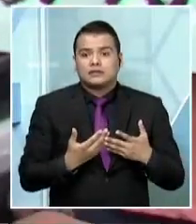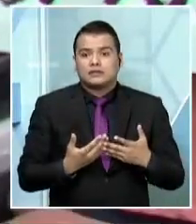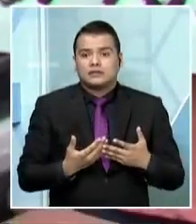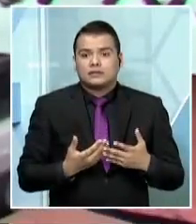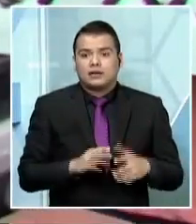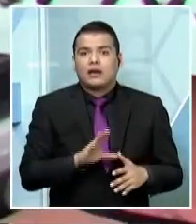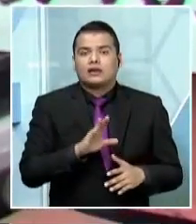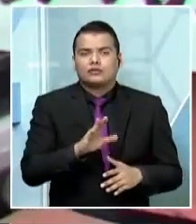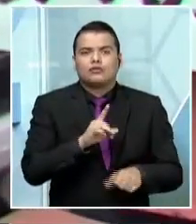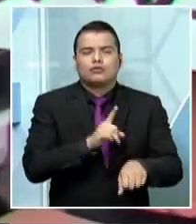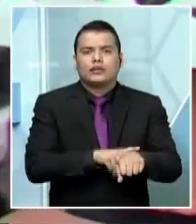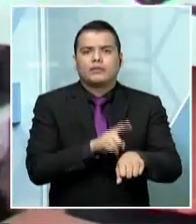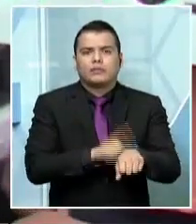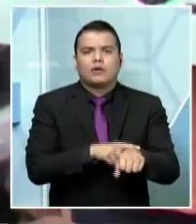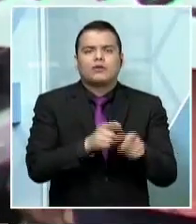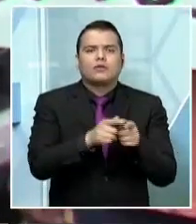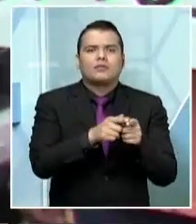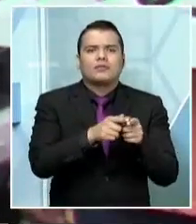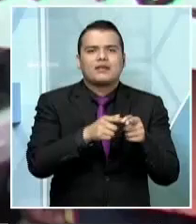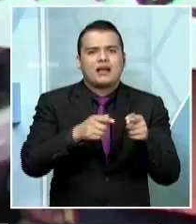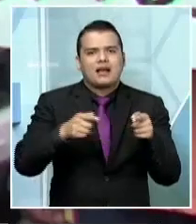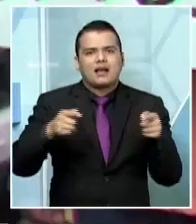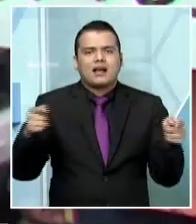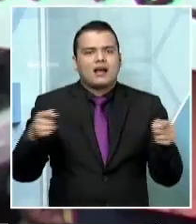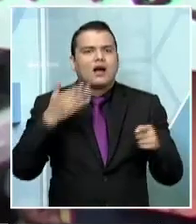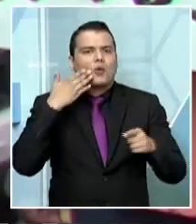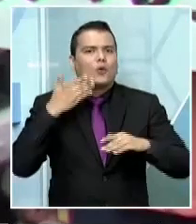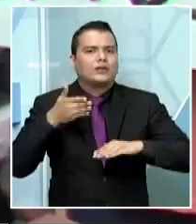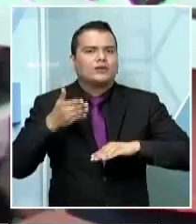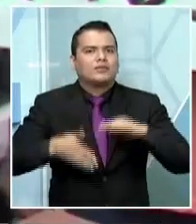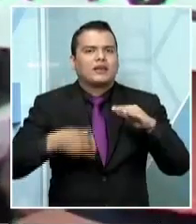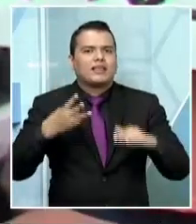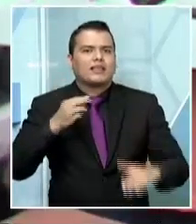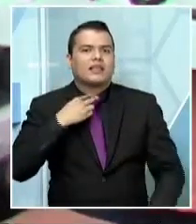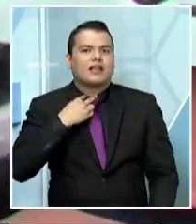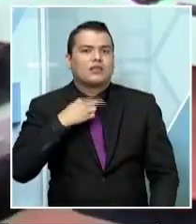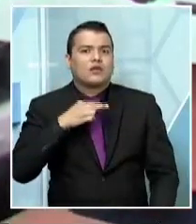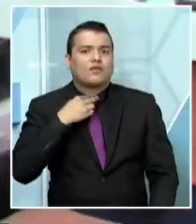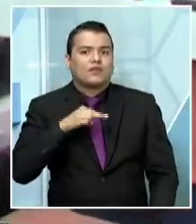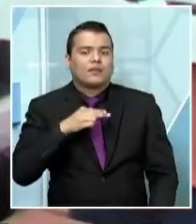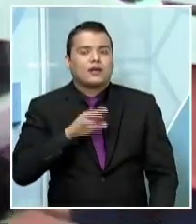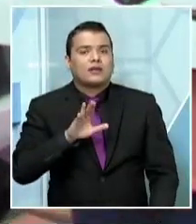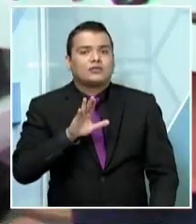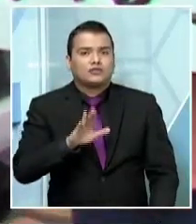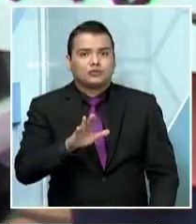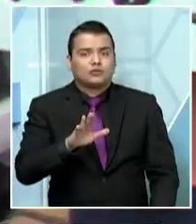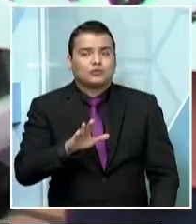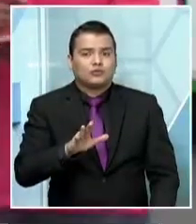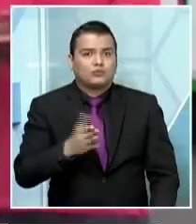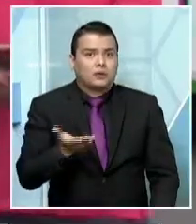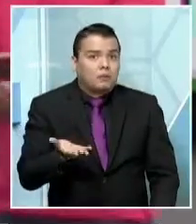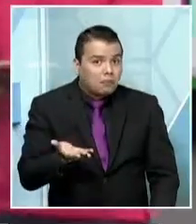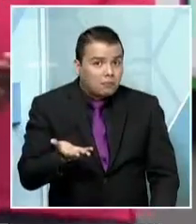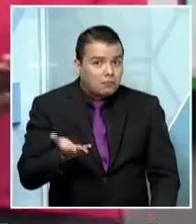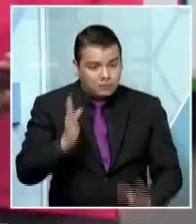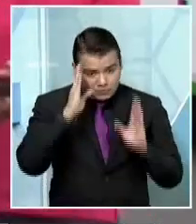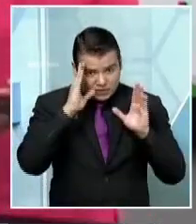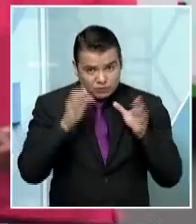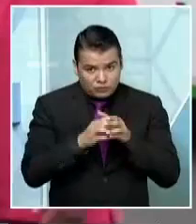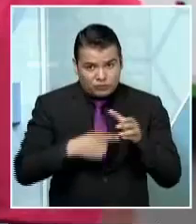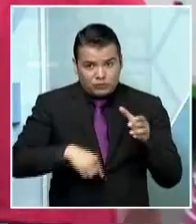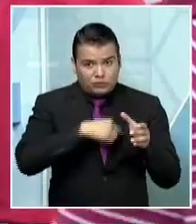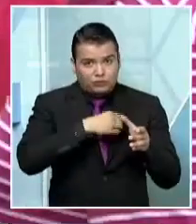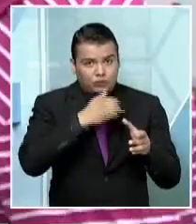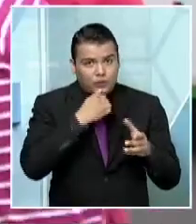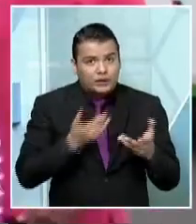operación se extendían hasta el 30 de noviembre. No tienen en cuenta eso. Llevamos 7 meses en elaborar